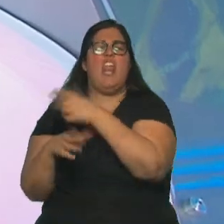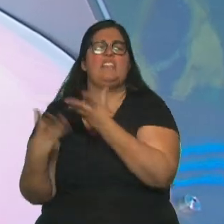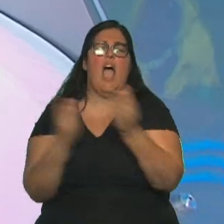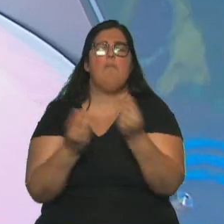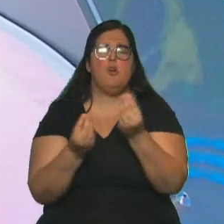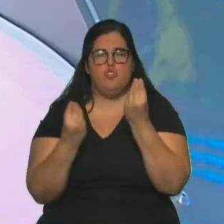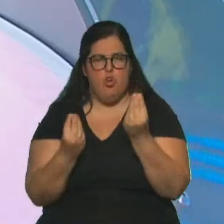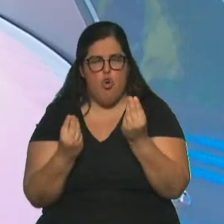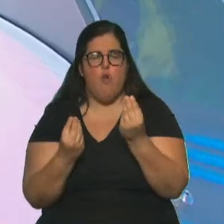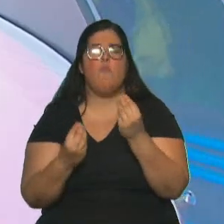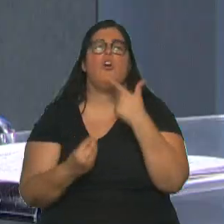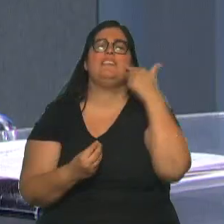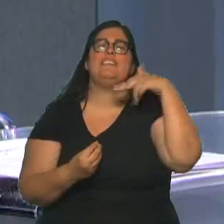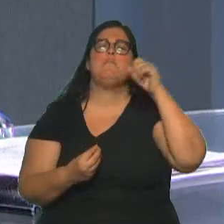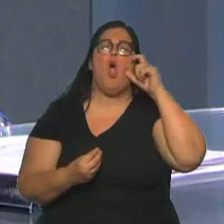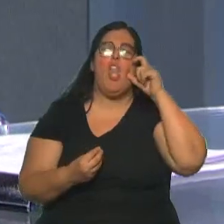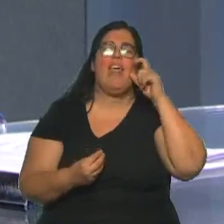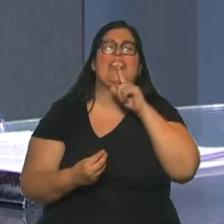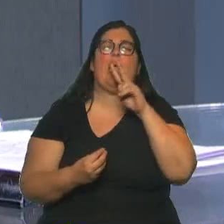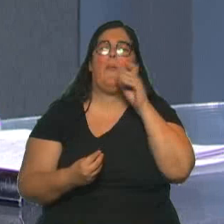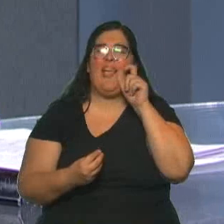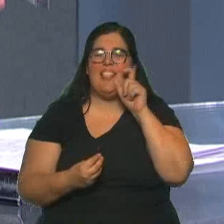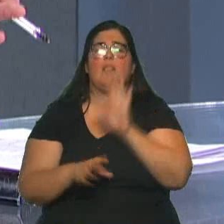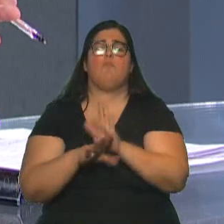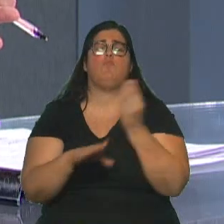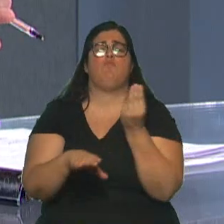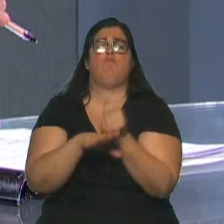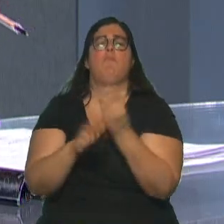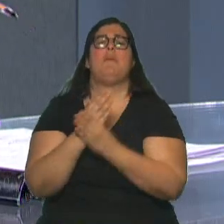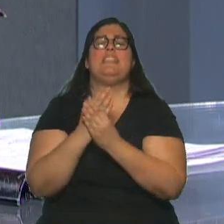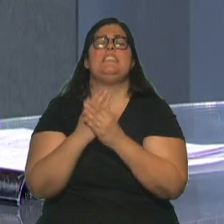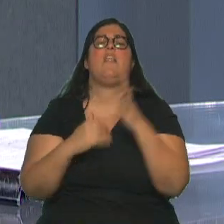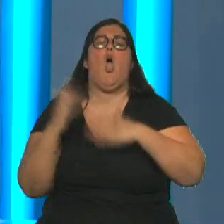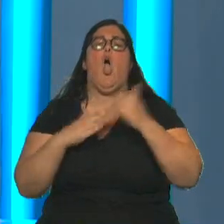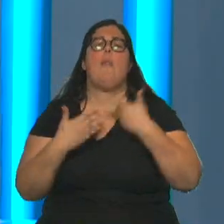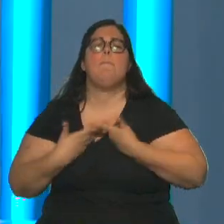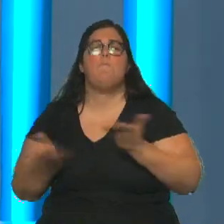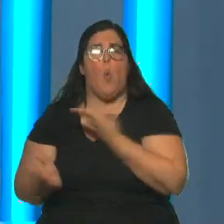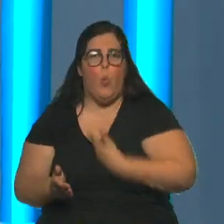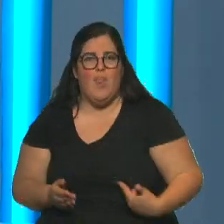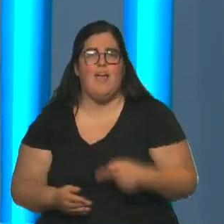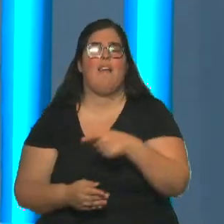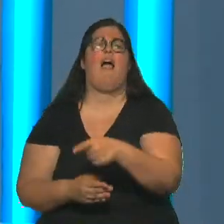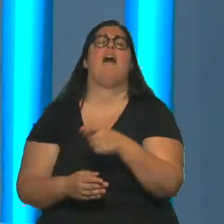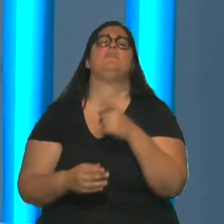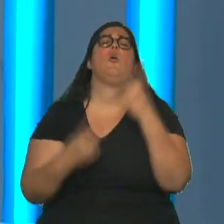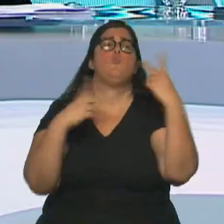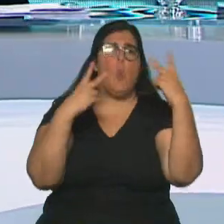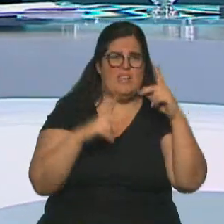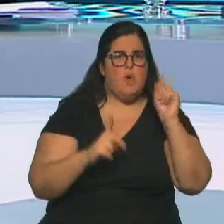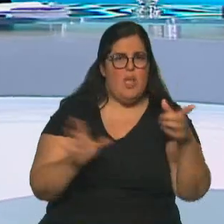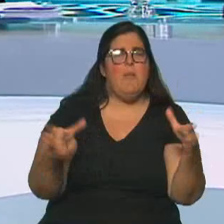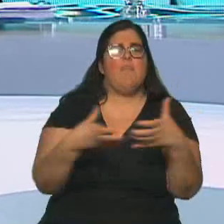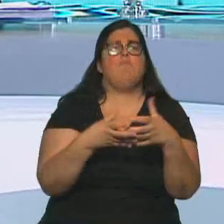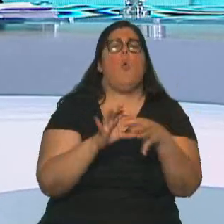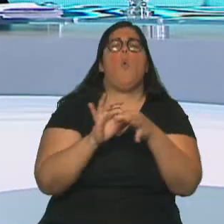terminó Simone Tebet en obras públicas, también en turismo, Unión Brasil,